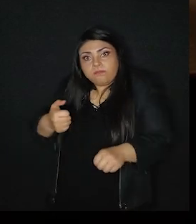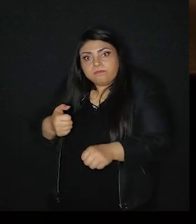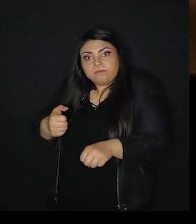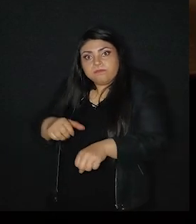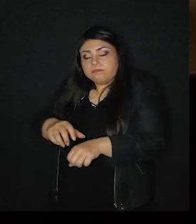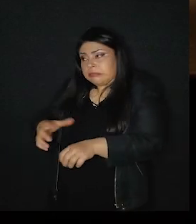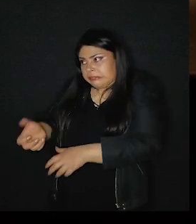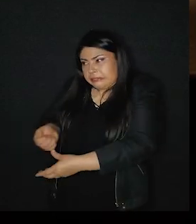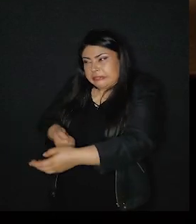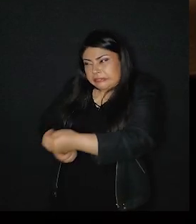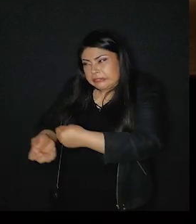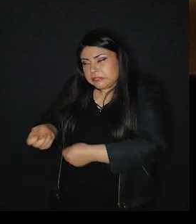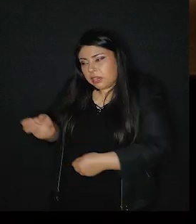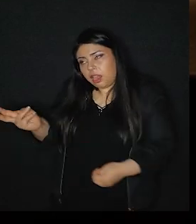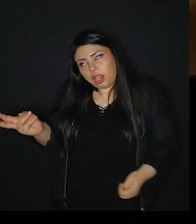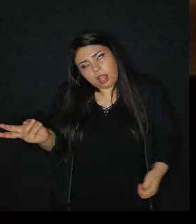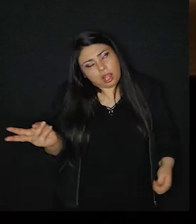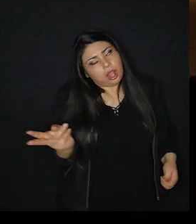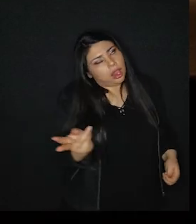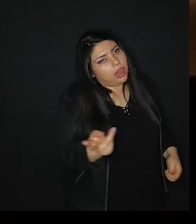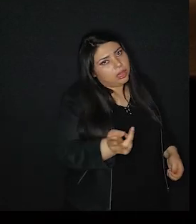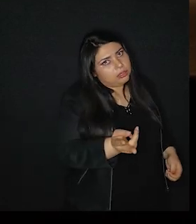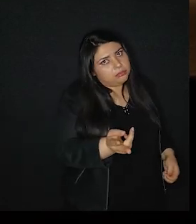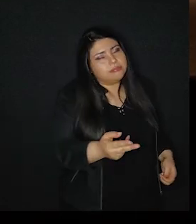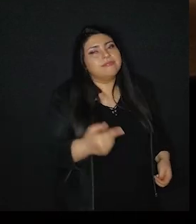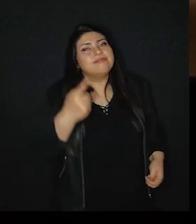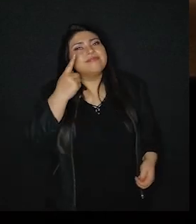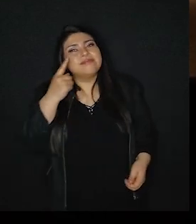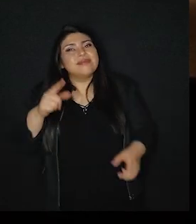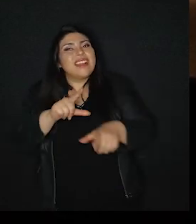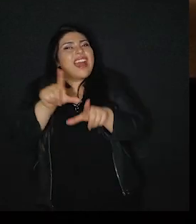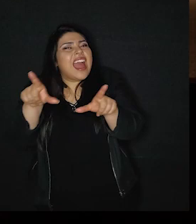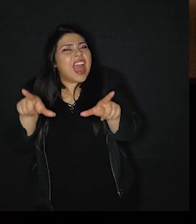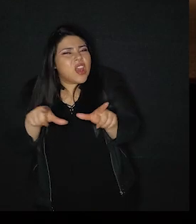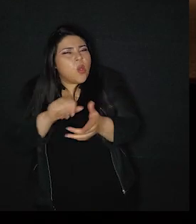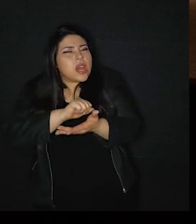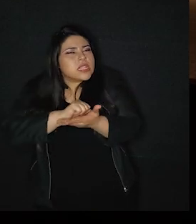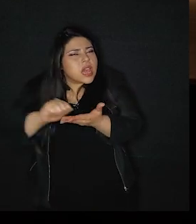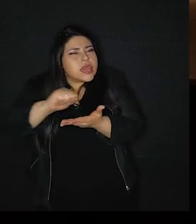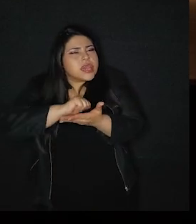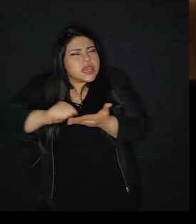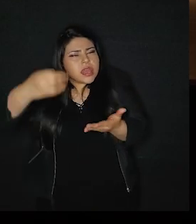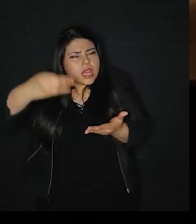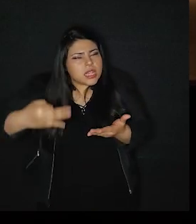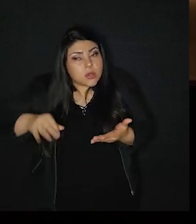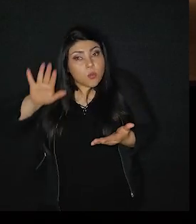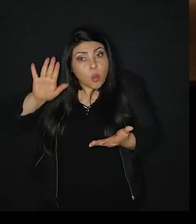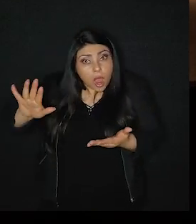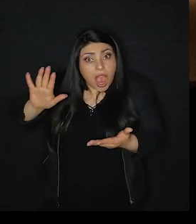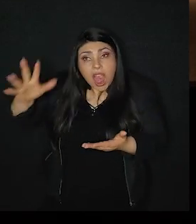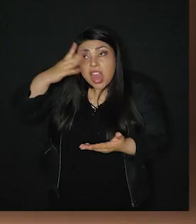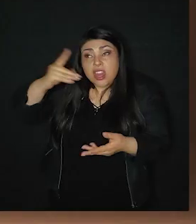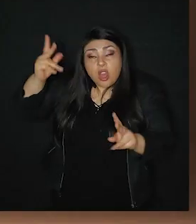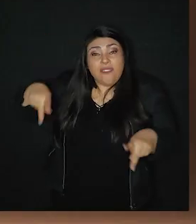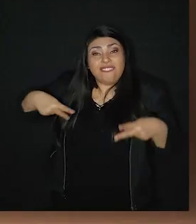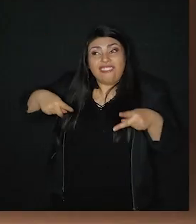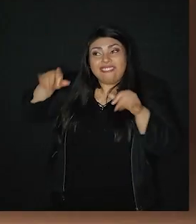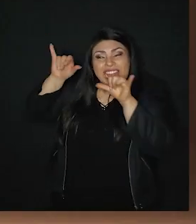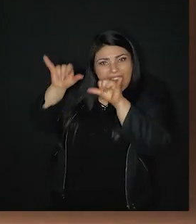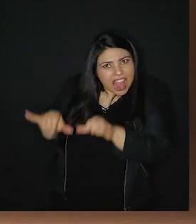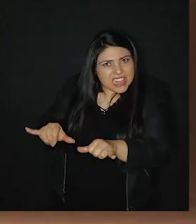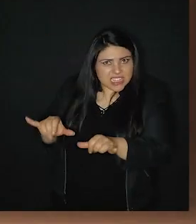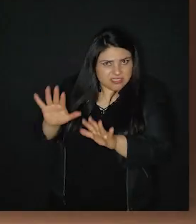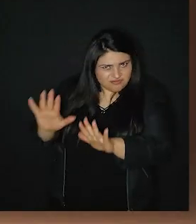en eso se resume el lugar santísimo es el lugar donde Mora la presencia de Dios mismo estaba